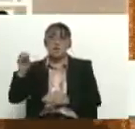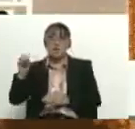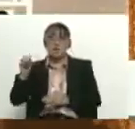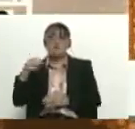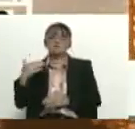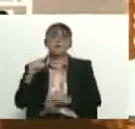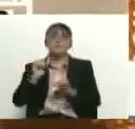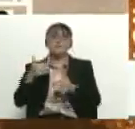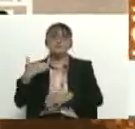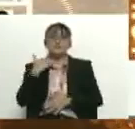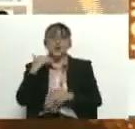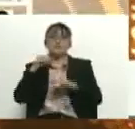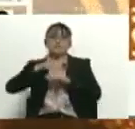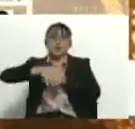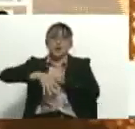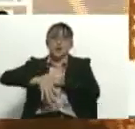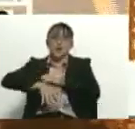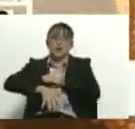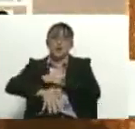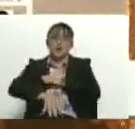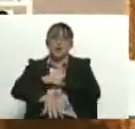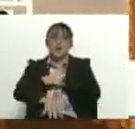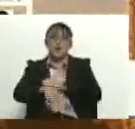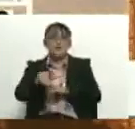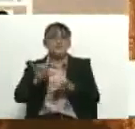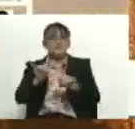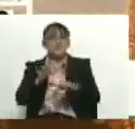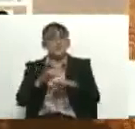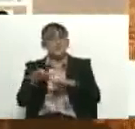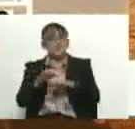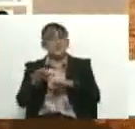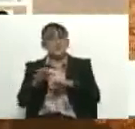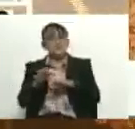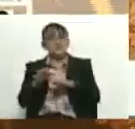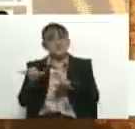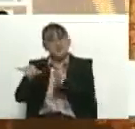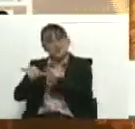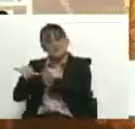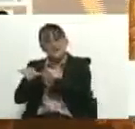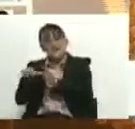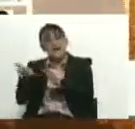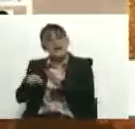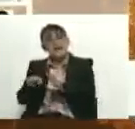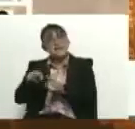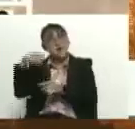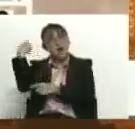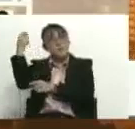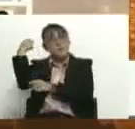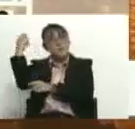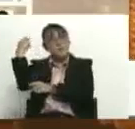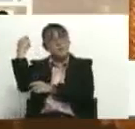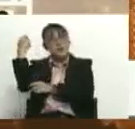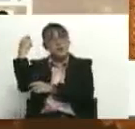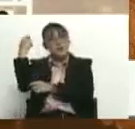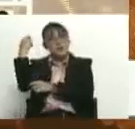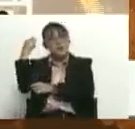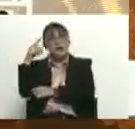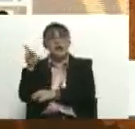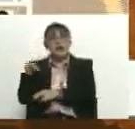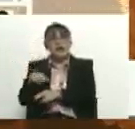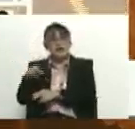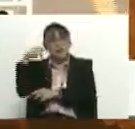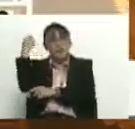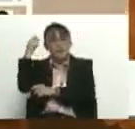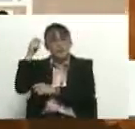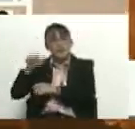afectaciones inundaciones Porque este este municipio limita con el río apure el río apure creció bueno